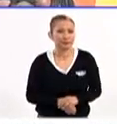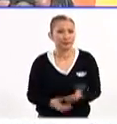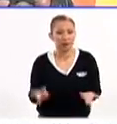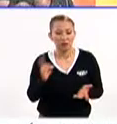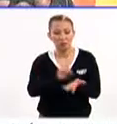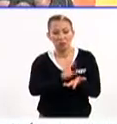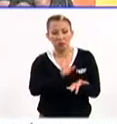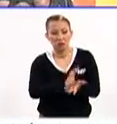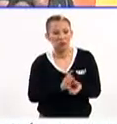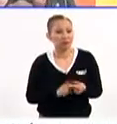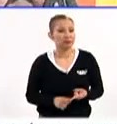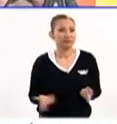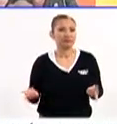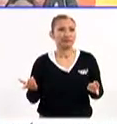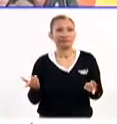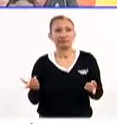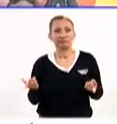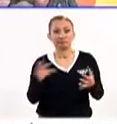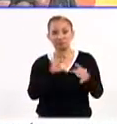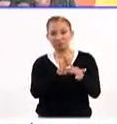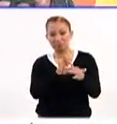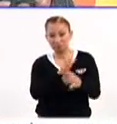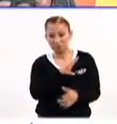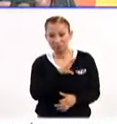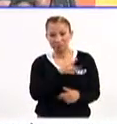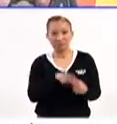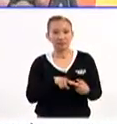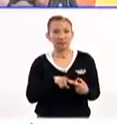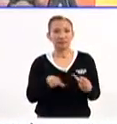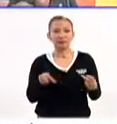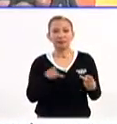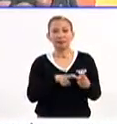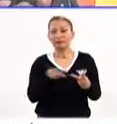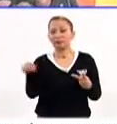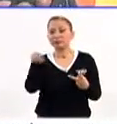los discapacitados, ¿no? a